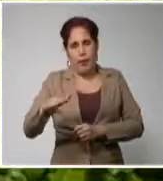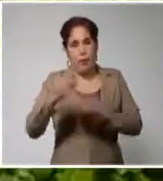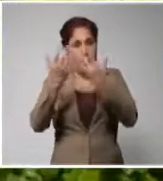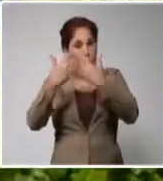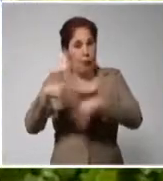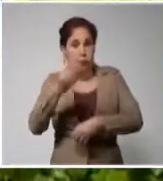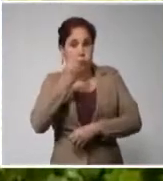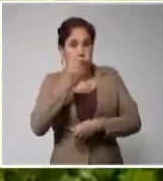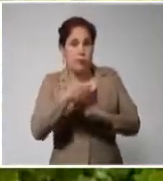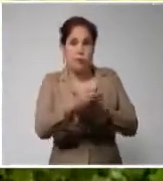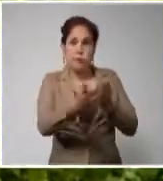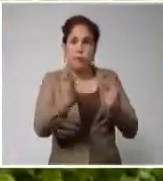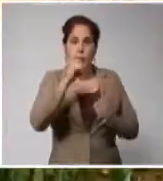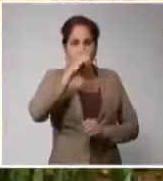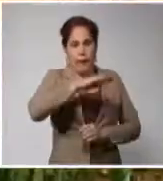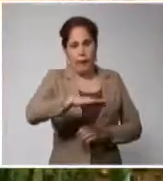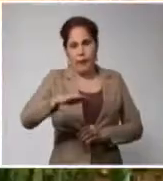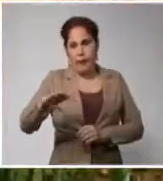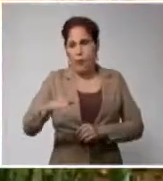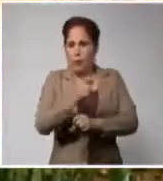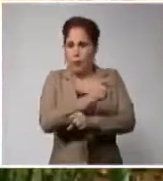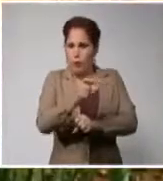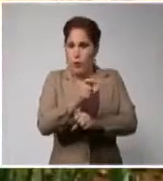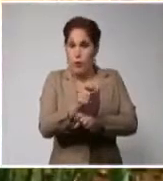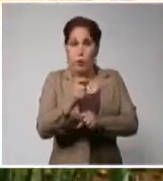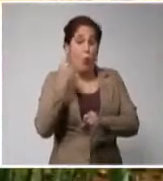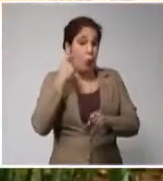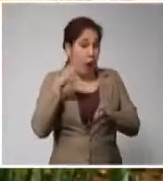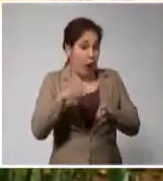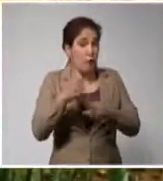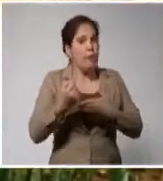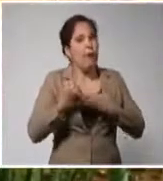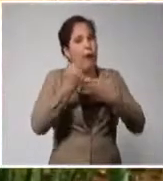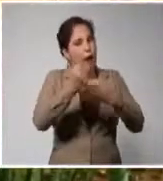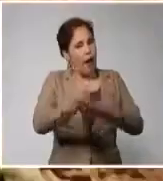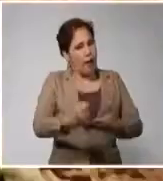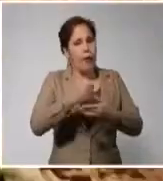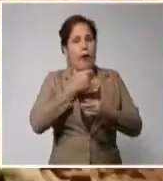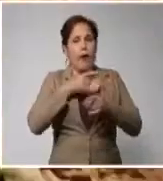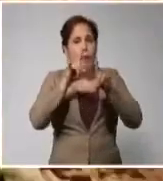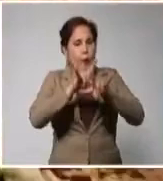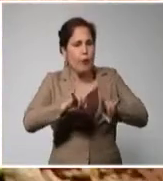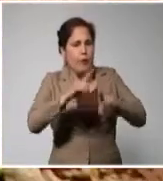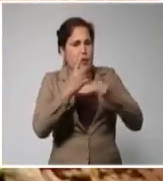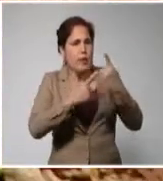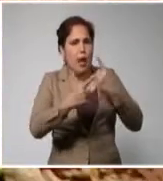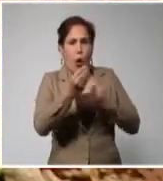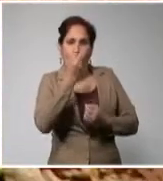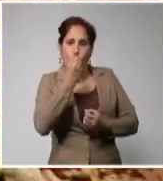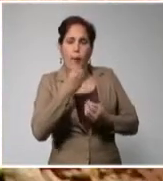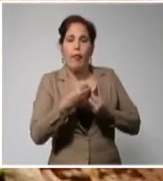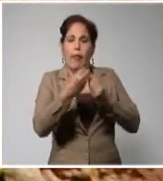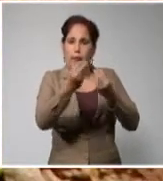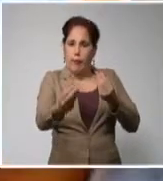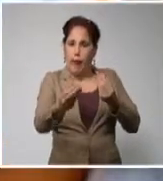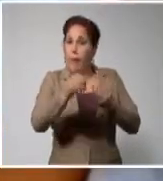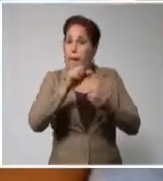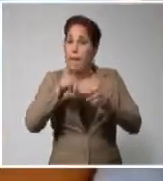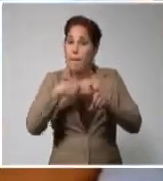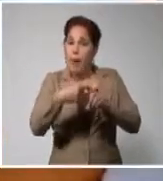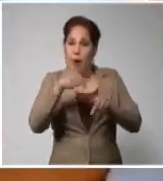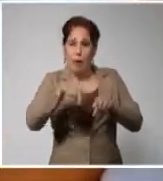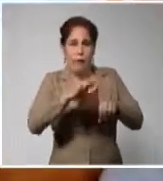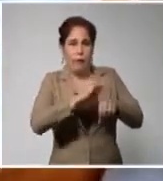docente, pero hace más de un año se convirtieron en apoyo para quienes batallan contra la COVID-19. Hemos tenido